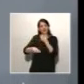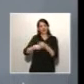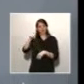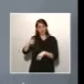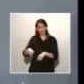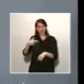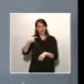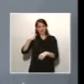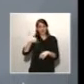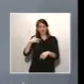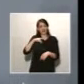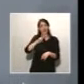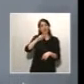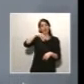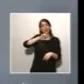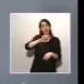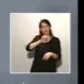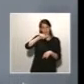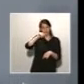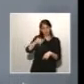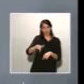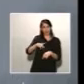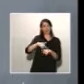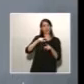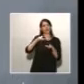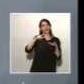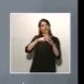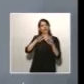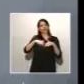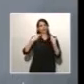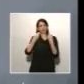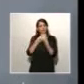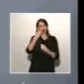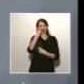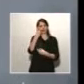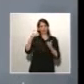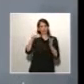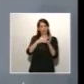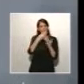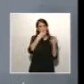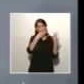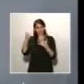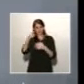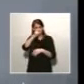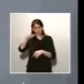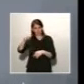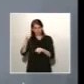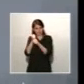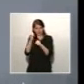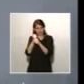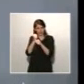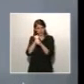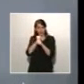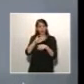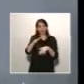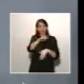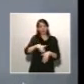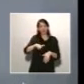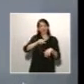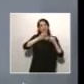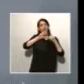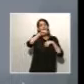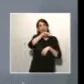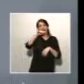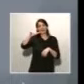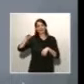todos los mandos componentes, estimándose en unos 2.800 efectivos, en 82 localidades. Hoy,